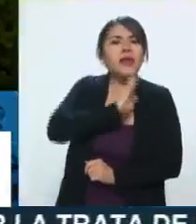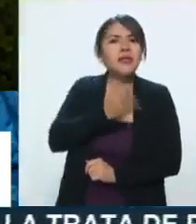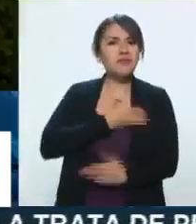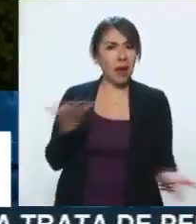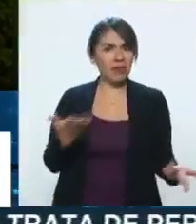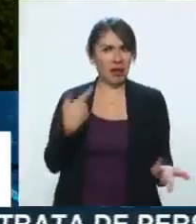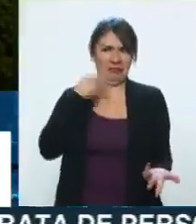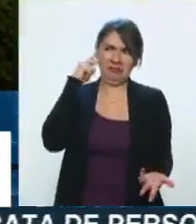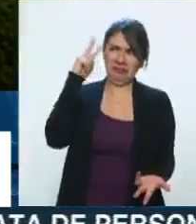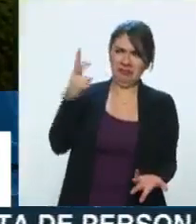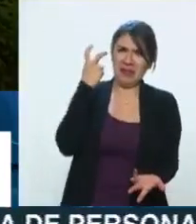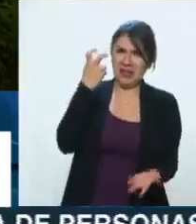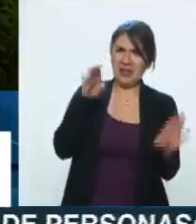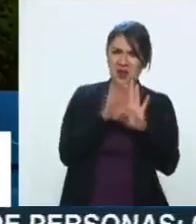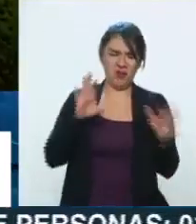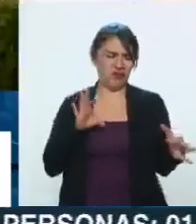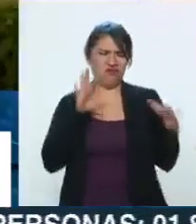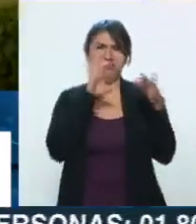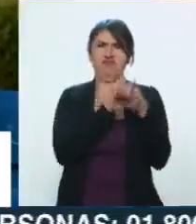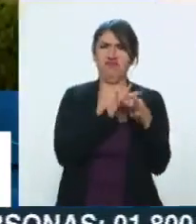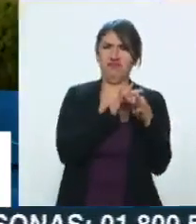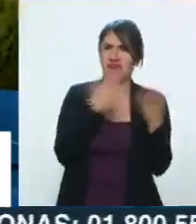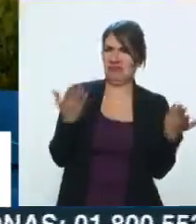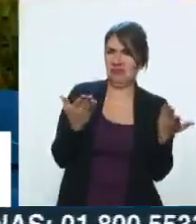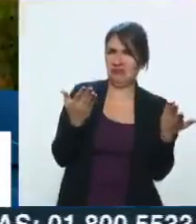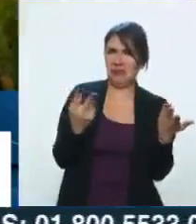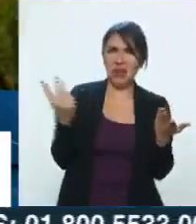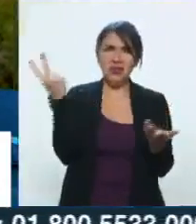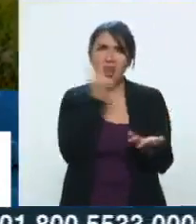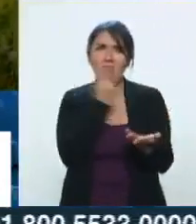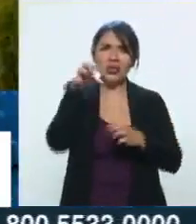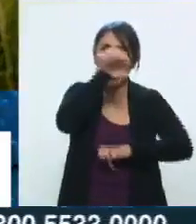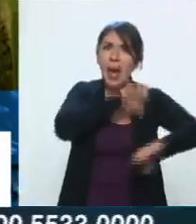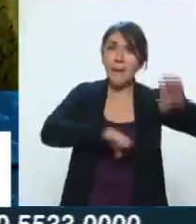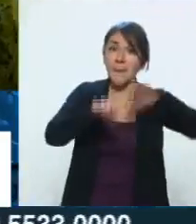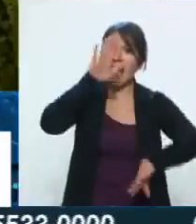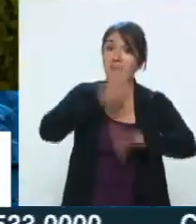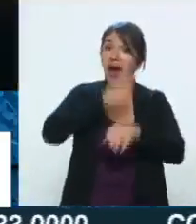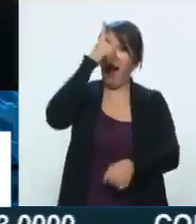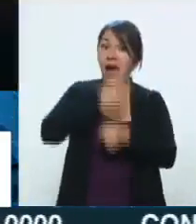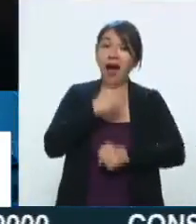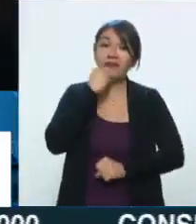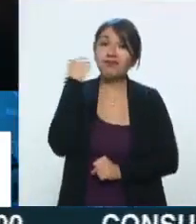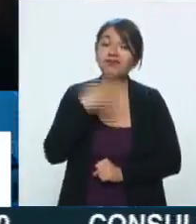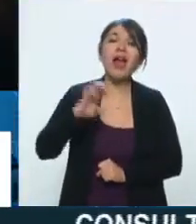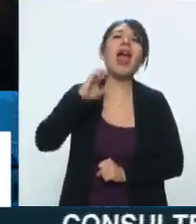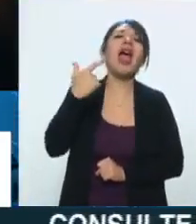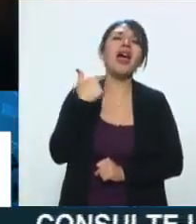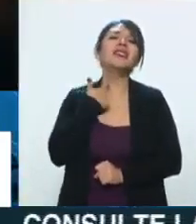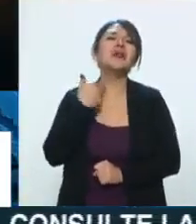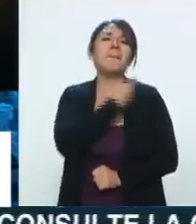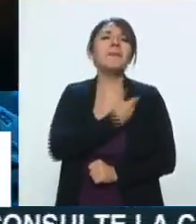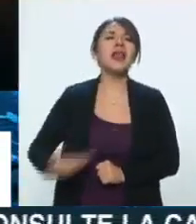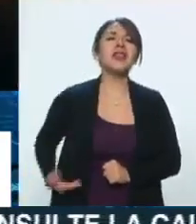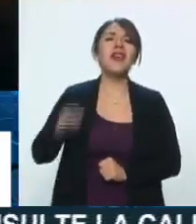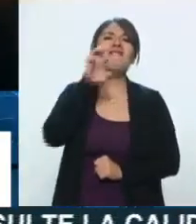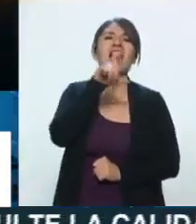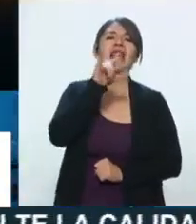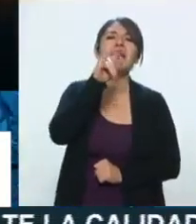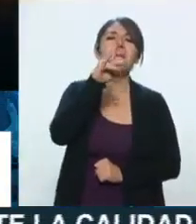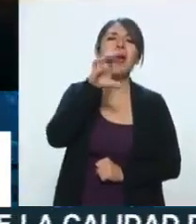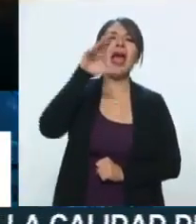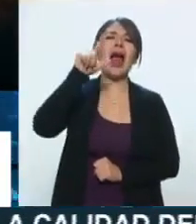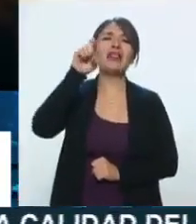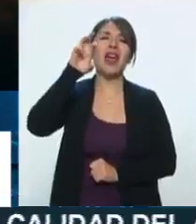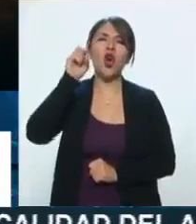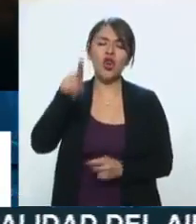mucho la atención esta vinculación entre una de las dos empresas favoritas del expresidente Felipe Calderón, Iberdrola